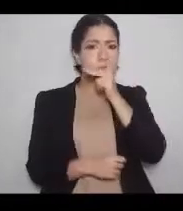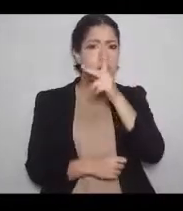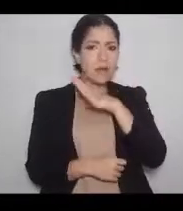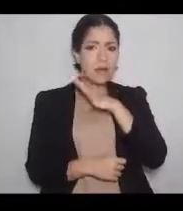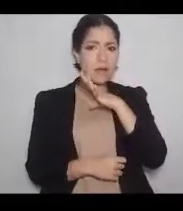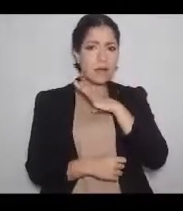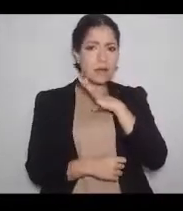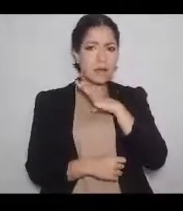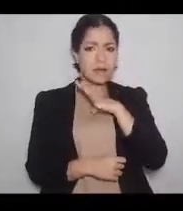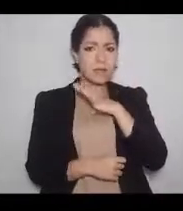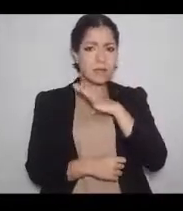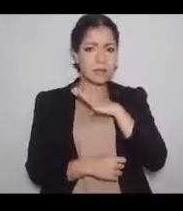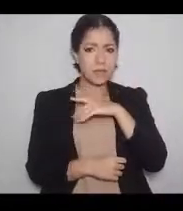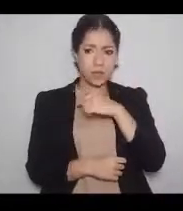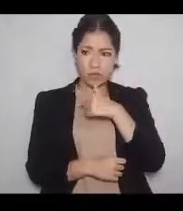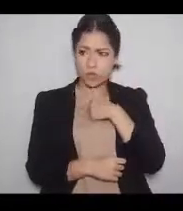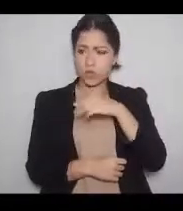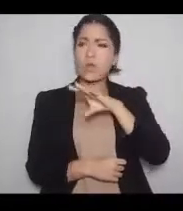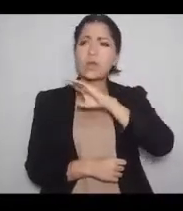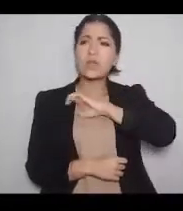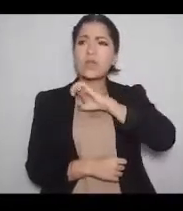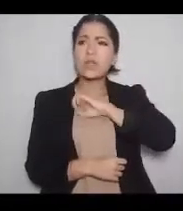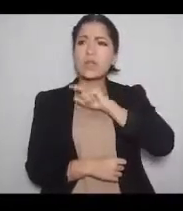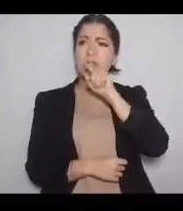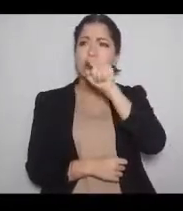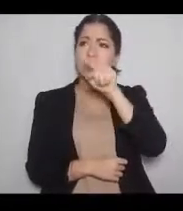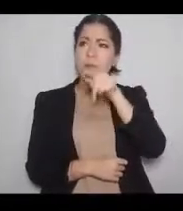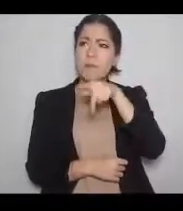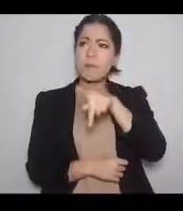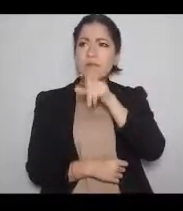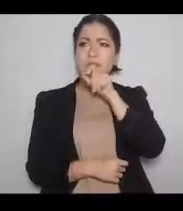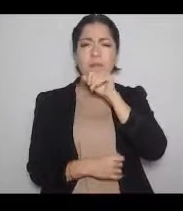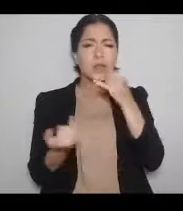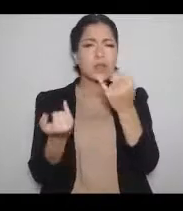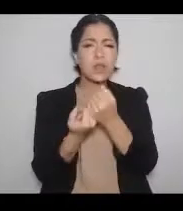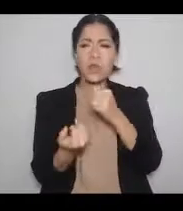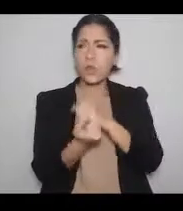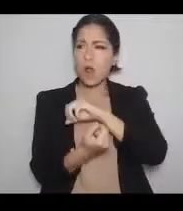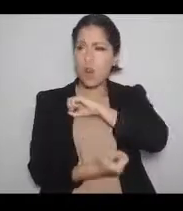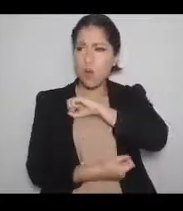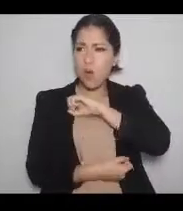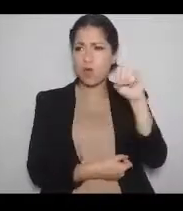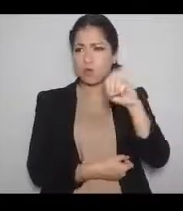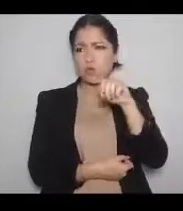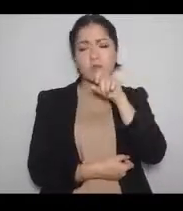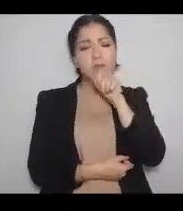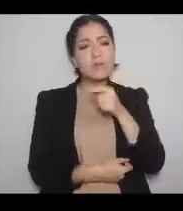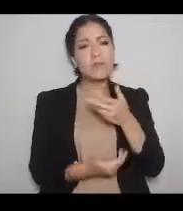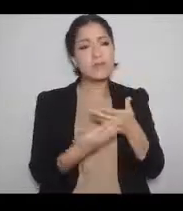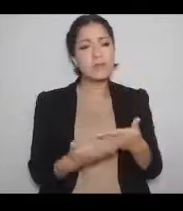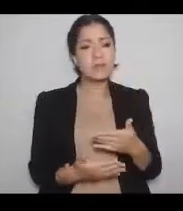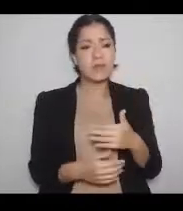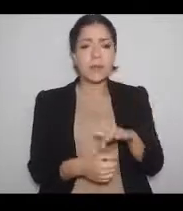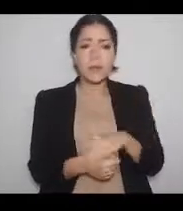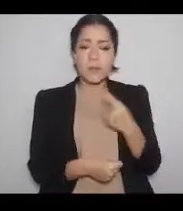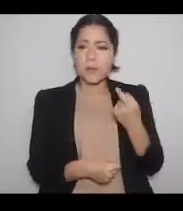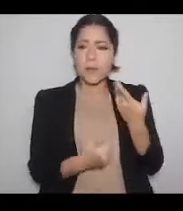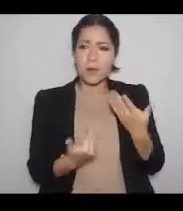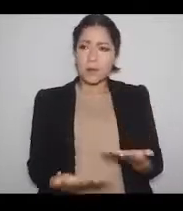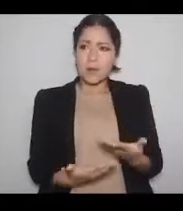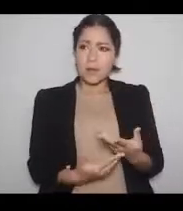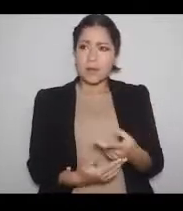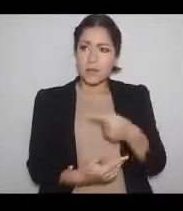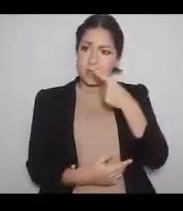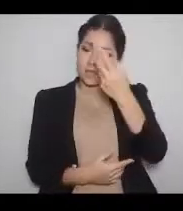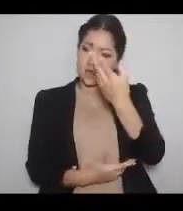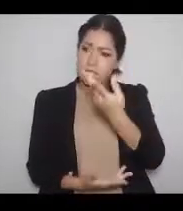astrónomo con todas las cualidades de un perro. te pateo, mueves